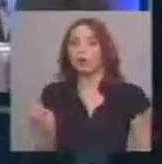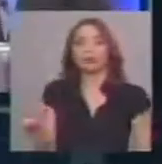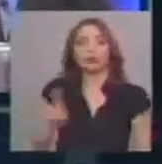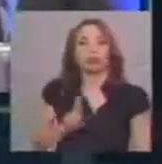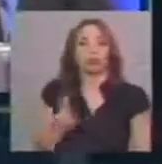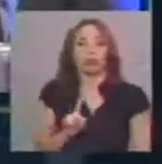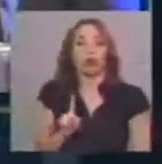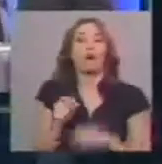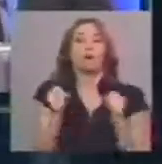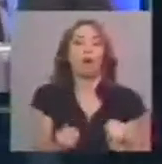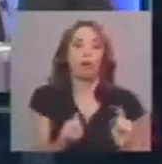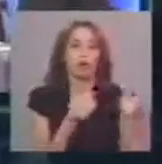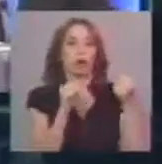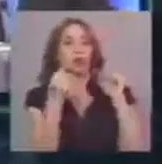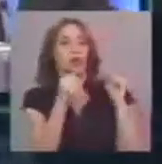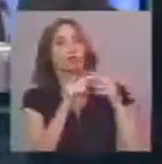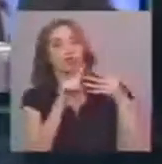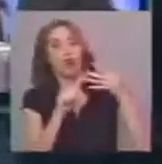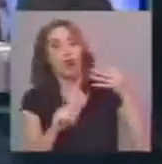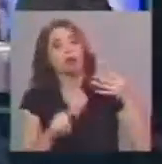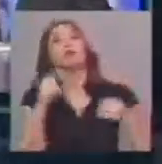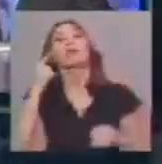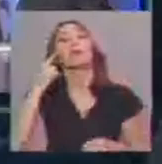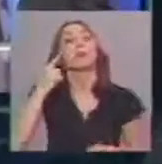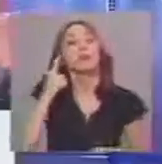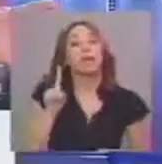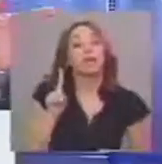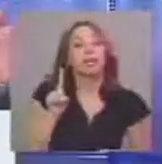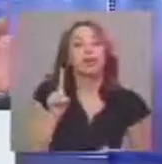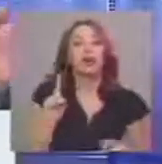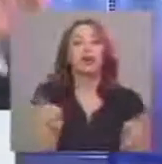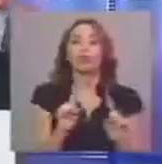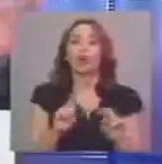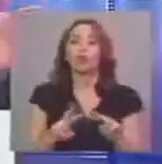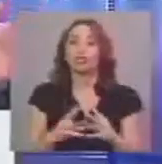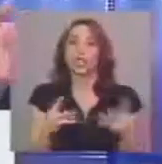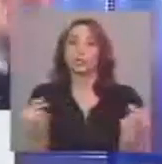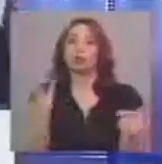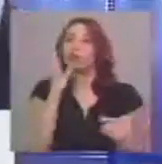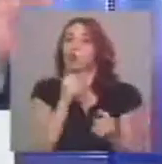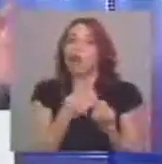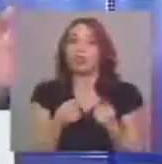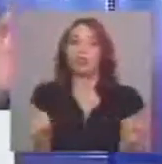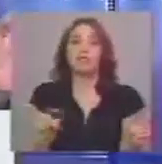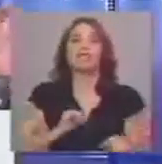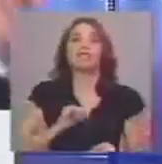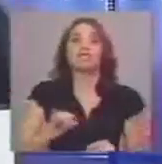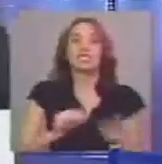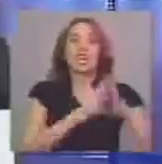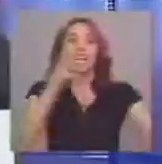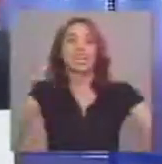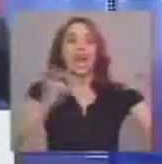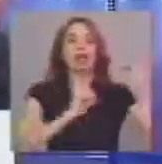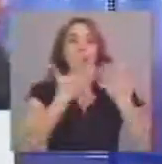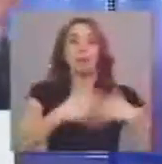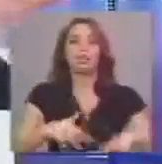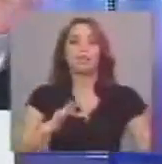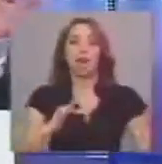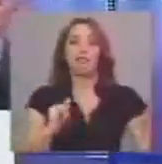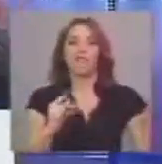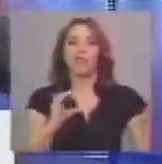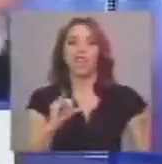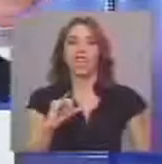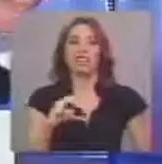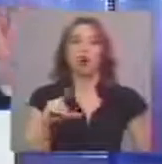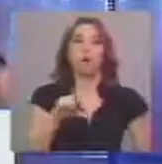contestada. Podemos discutir los otros casos, pero en definitiva no se ha resuelto, no hay diferencia, sigue con la gran empresa, el fideicomiso es